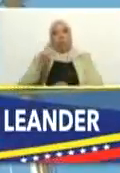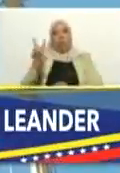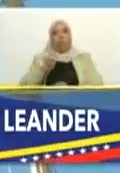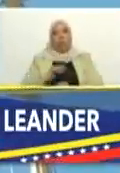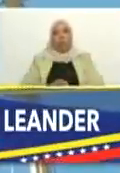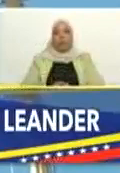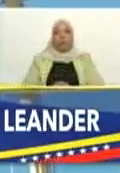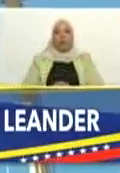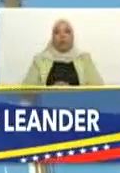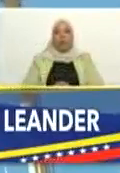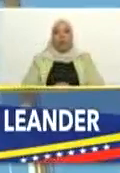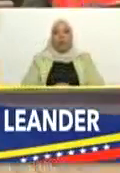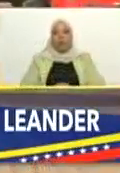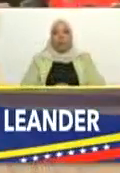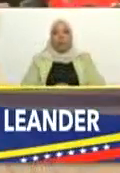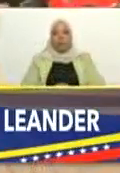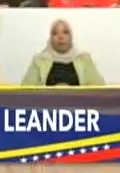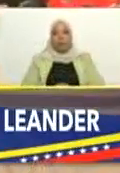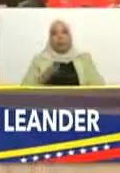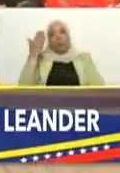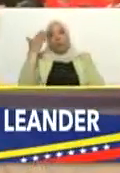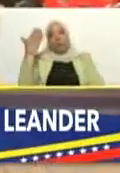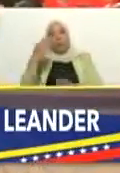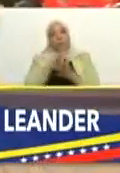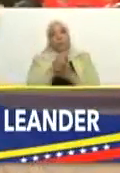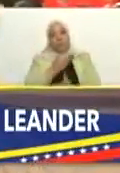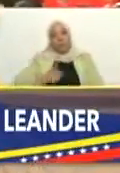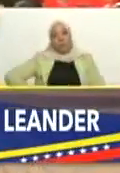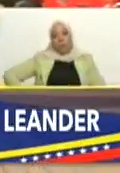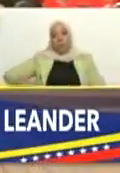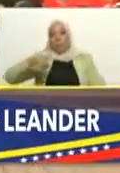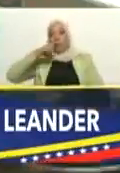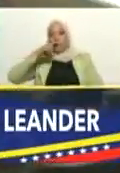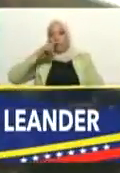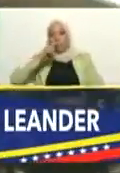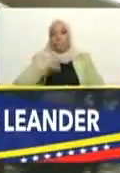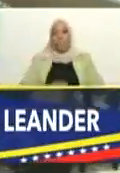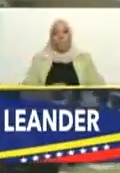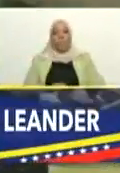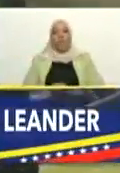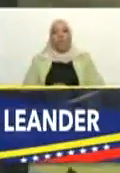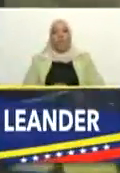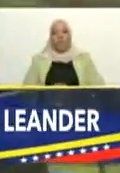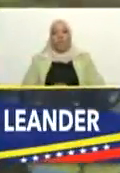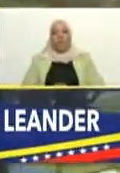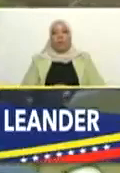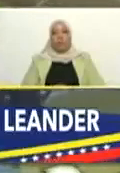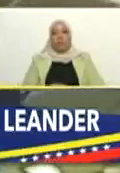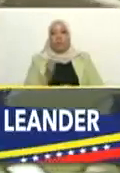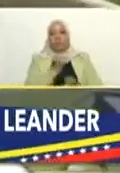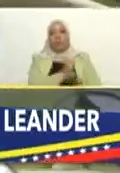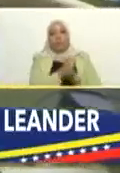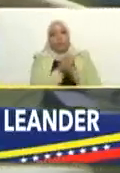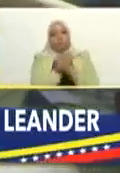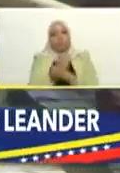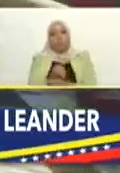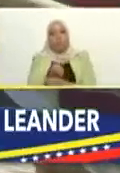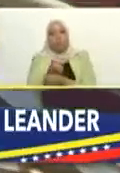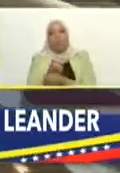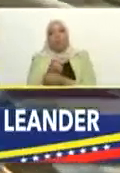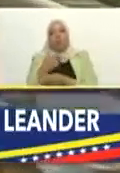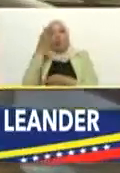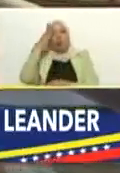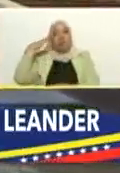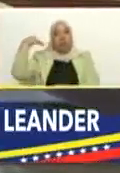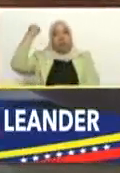Adelante, querido ministro. Así es, saludos, presidente. Desde aquí, desde nuestro amado Parque Generalísimo Francisco